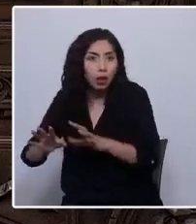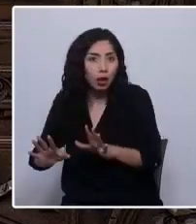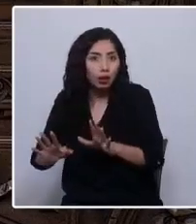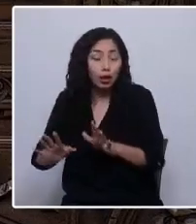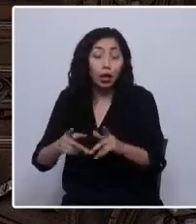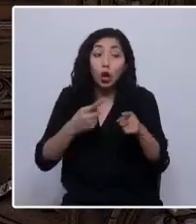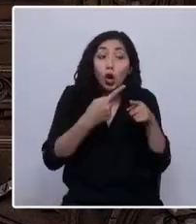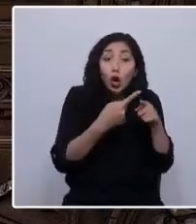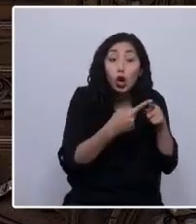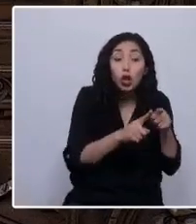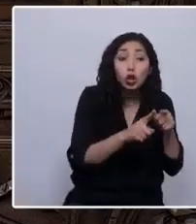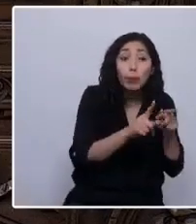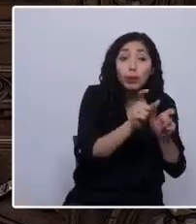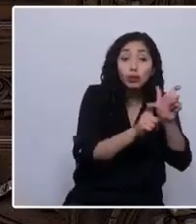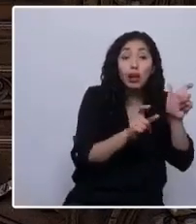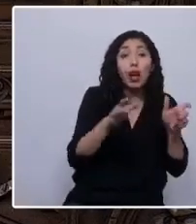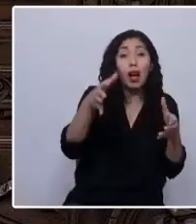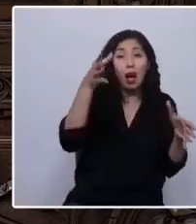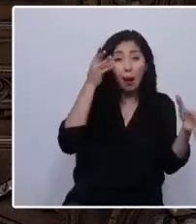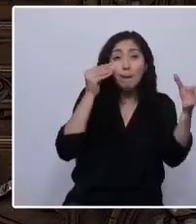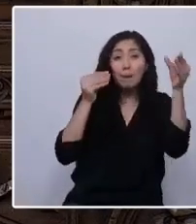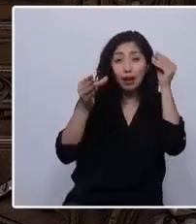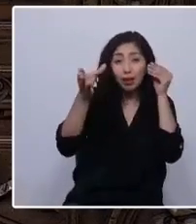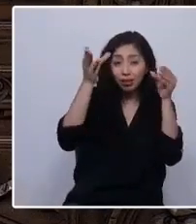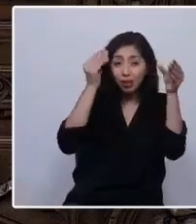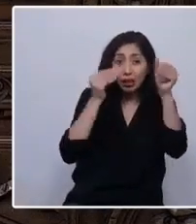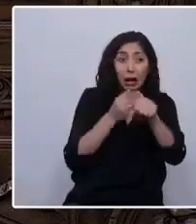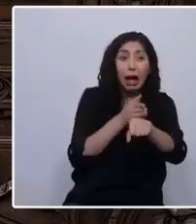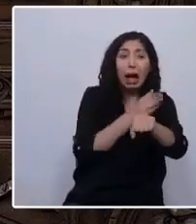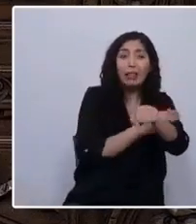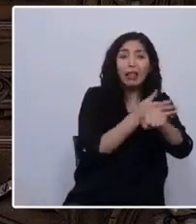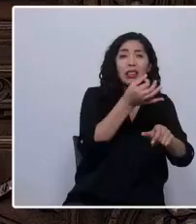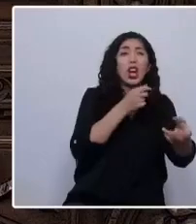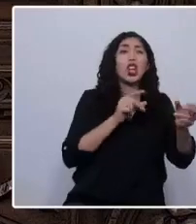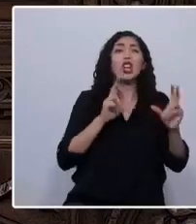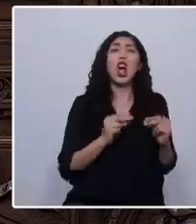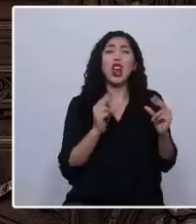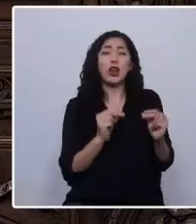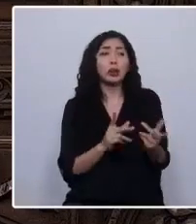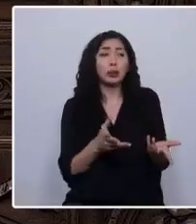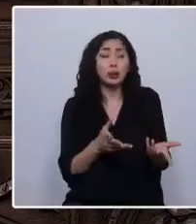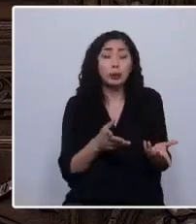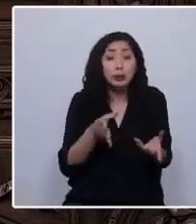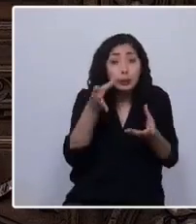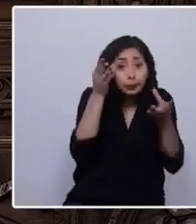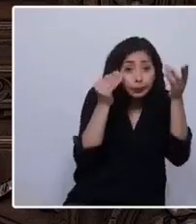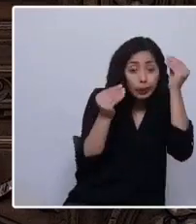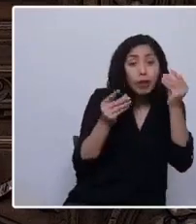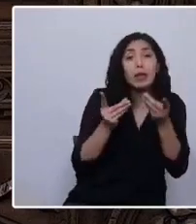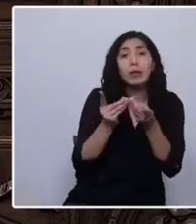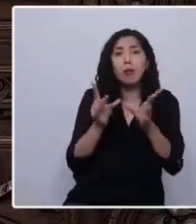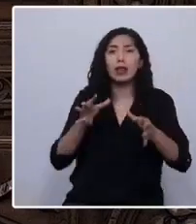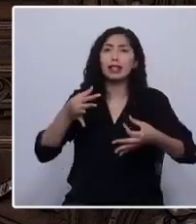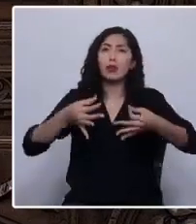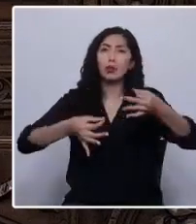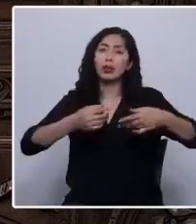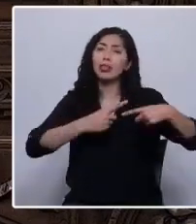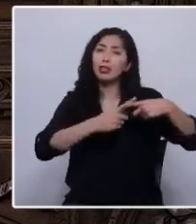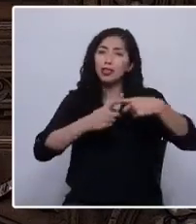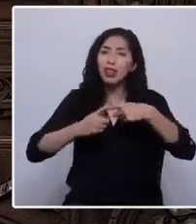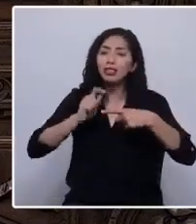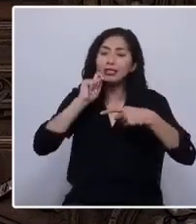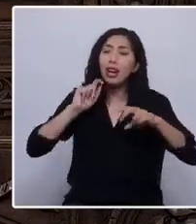Otros aprenden a ejercer facultades que antes les fueron negadas. La democracia y la justicia social son una